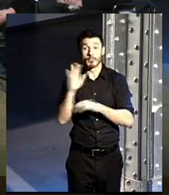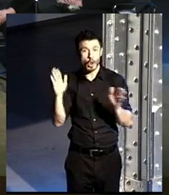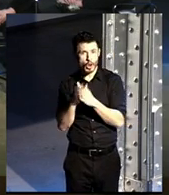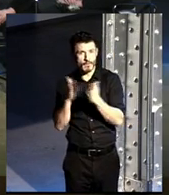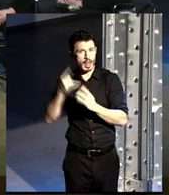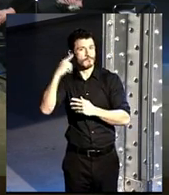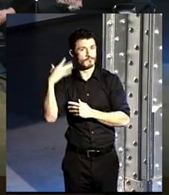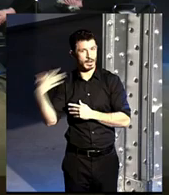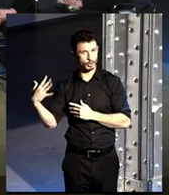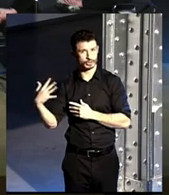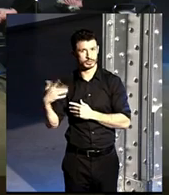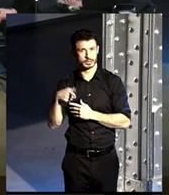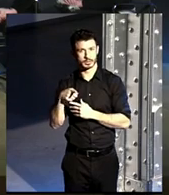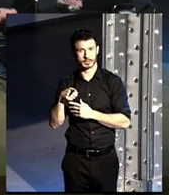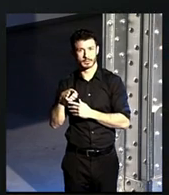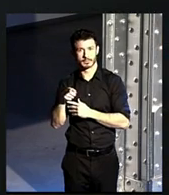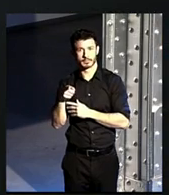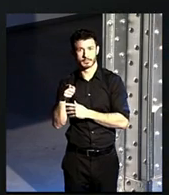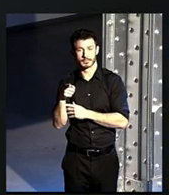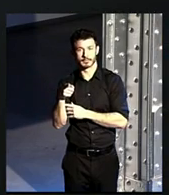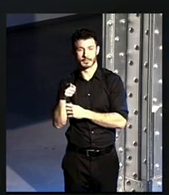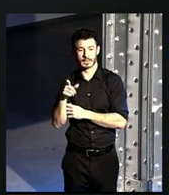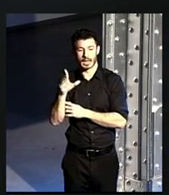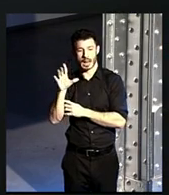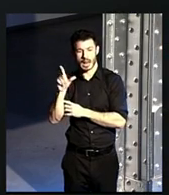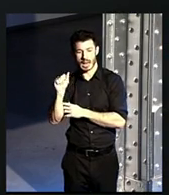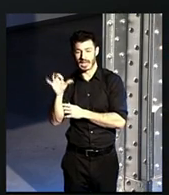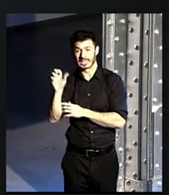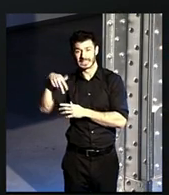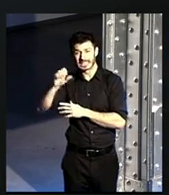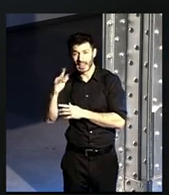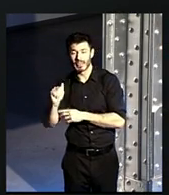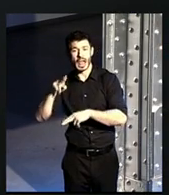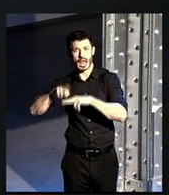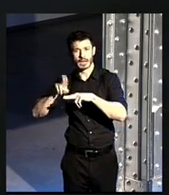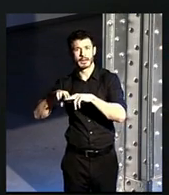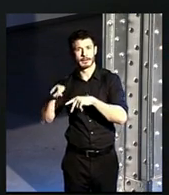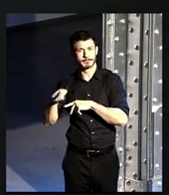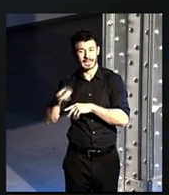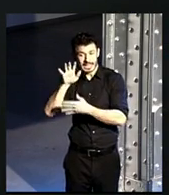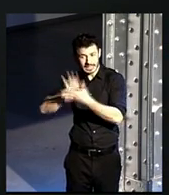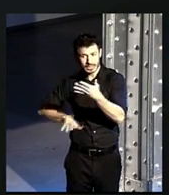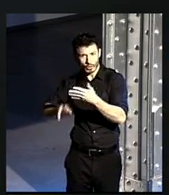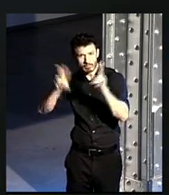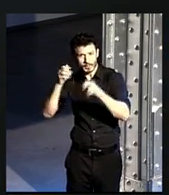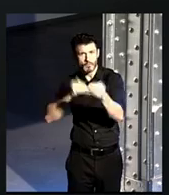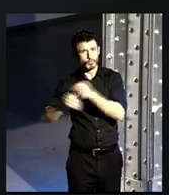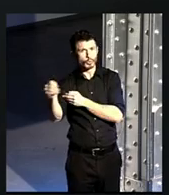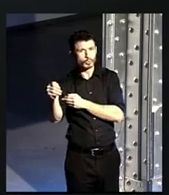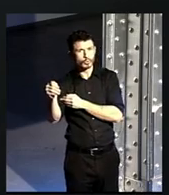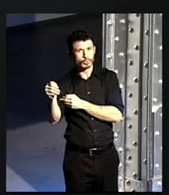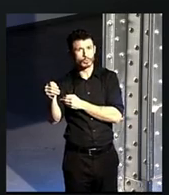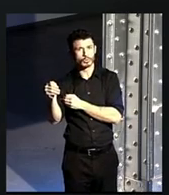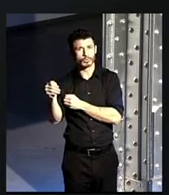de Verne, Las Indias Negras, Les Indes Noirs, el primer texto de Verne se pasaba en el futuro, era una visión del futuro.